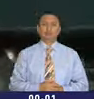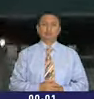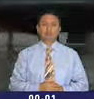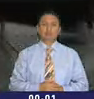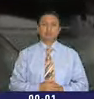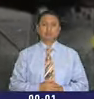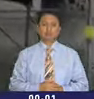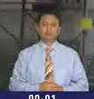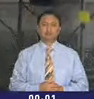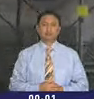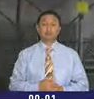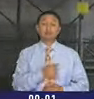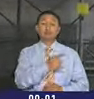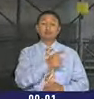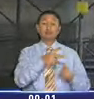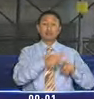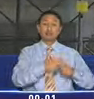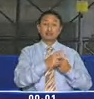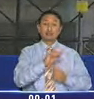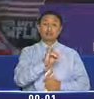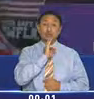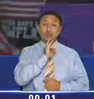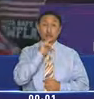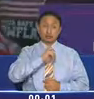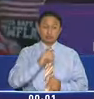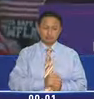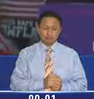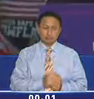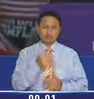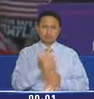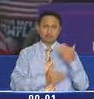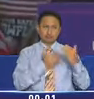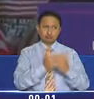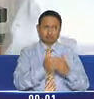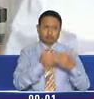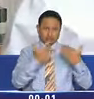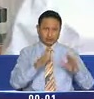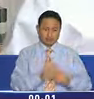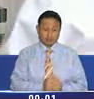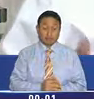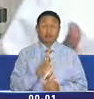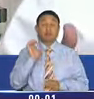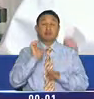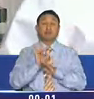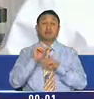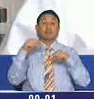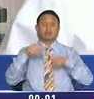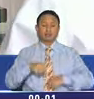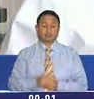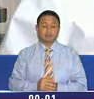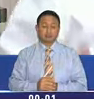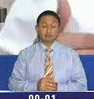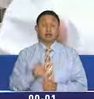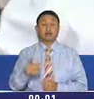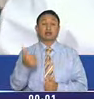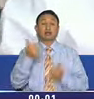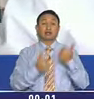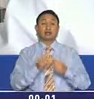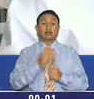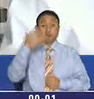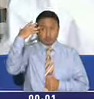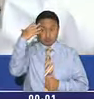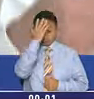Es una historia que se dio en los Estados Unidos, pero no se descarta traspasó fronteras para llegar a nuestro país. El candidato Donald Trump le decían, muestre